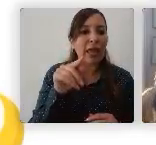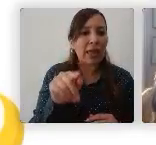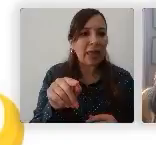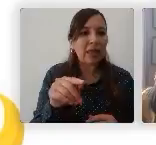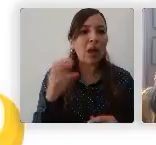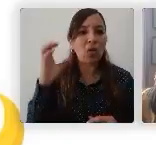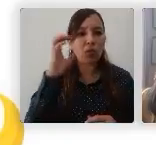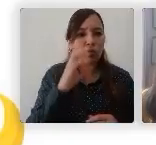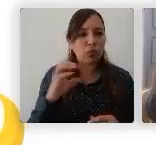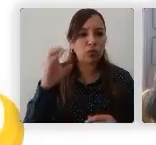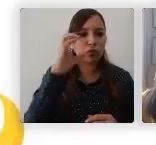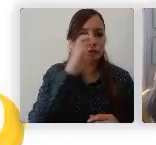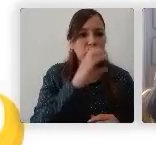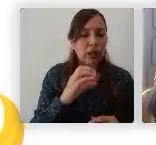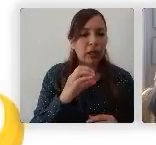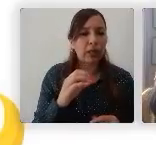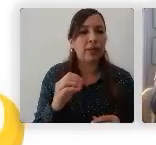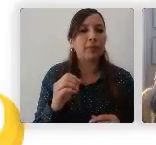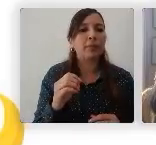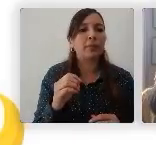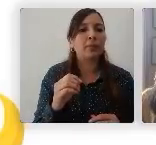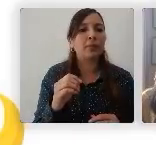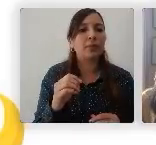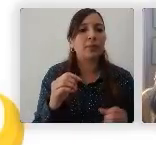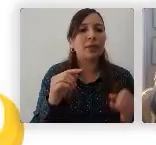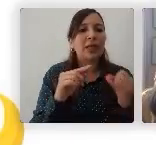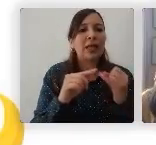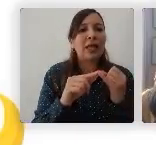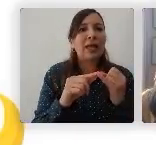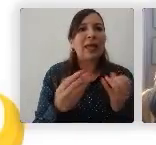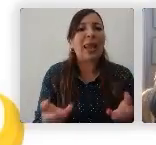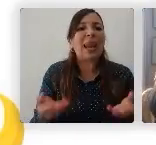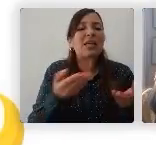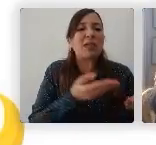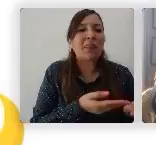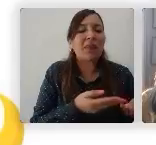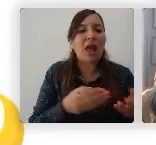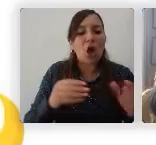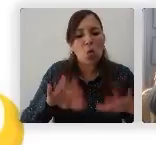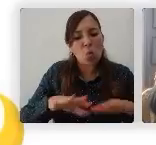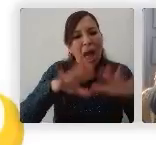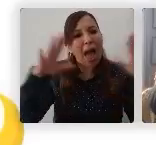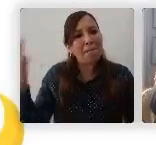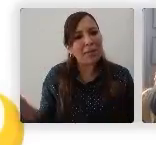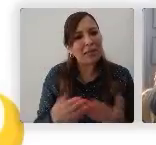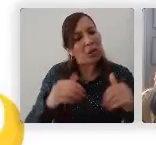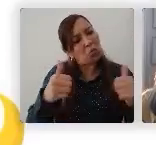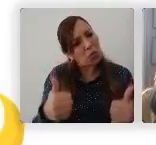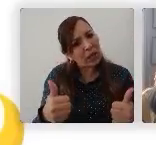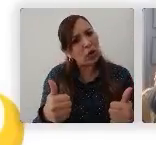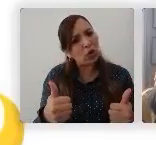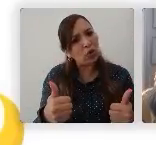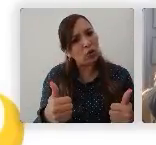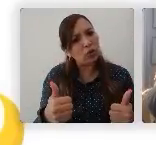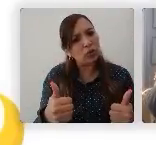buscando por un lado están buscando servicios adecuados y que estén en buen estado pero también eso no quiere